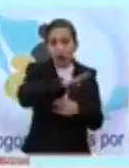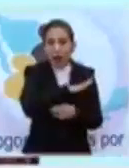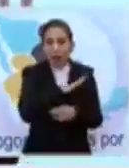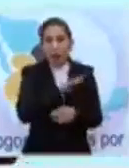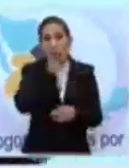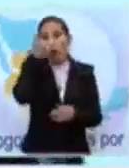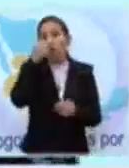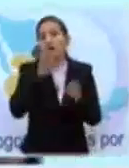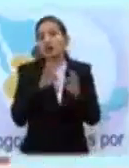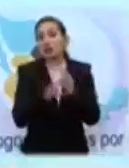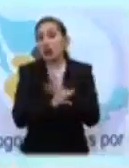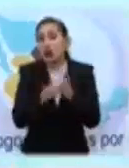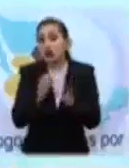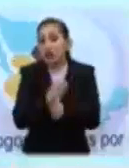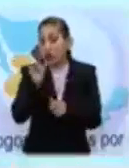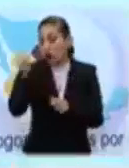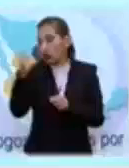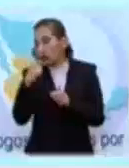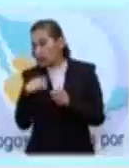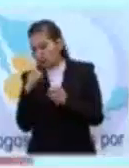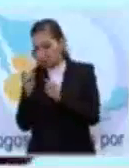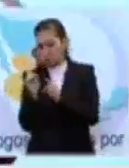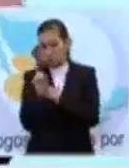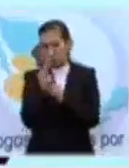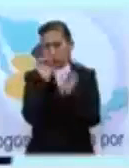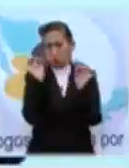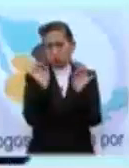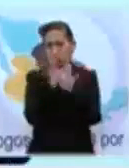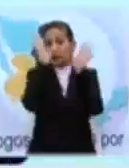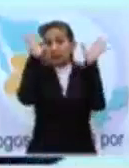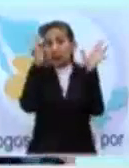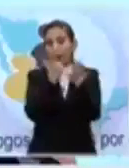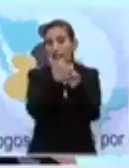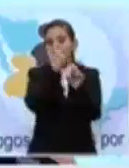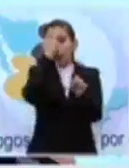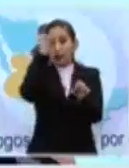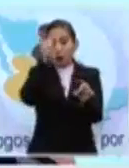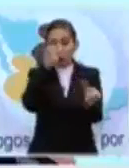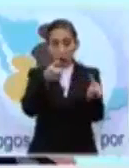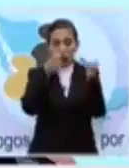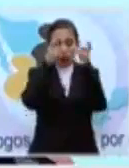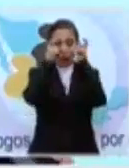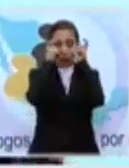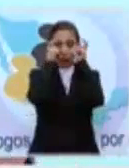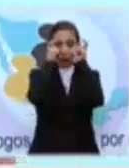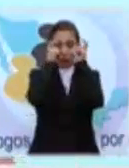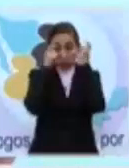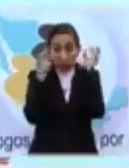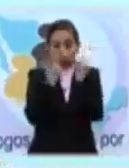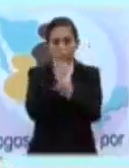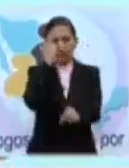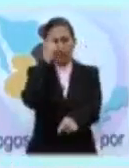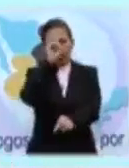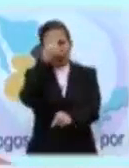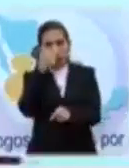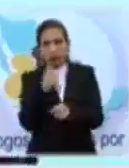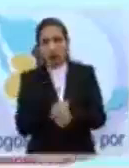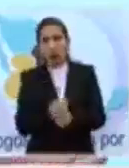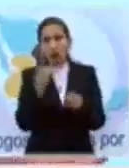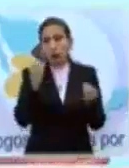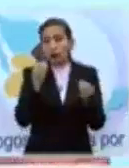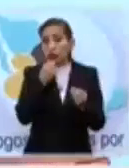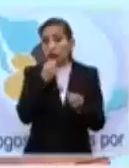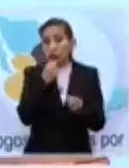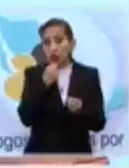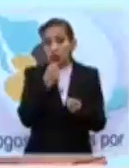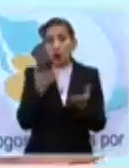otros factores otro tipo de deficiencias visuales que se agravaban al ponerle los lentes que les estaban poniendo a los niños. Si bien muchos de